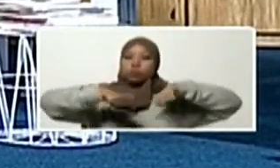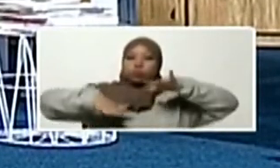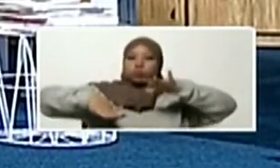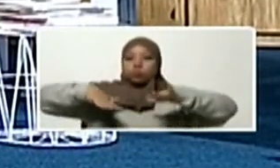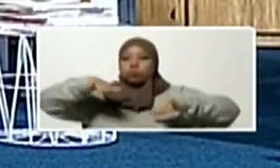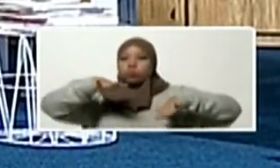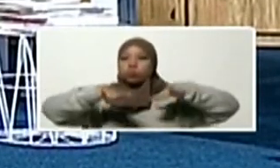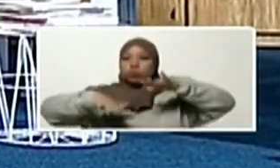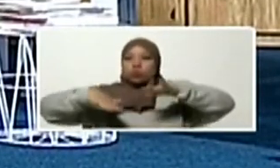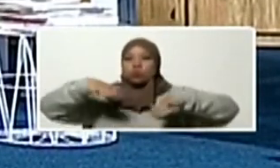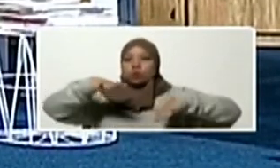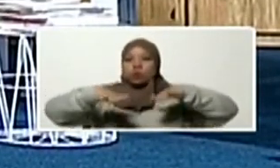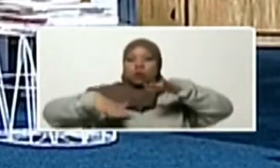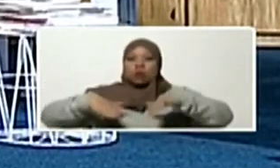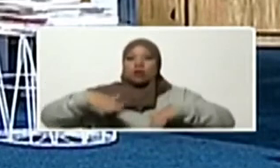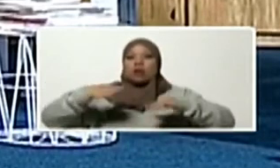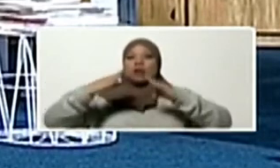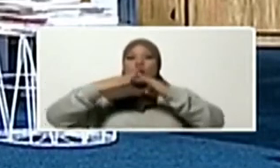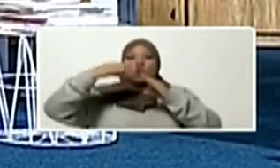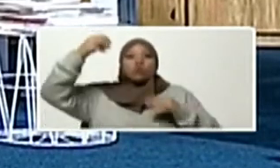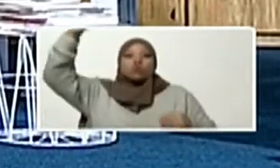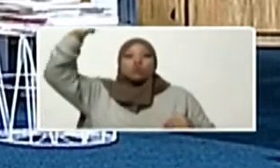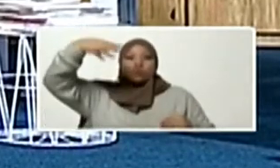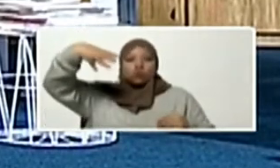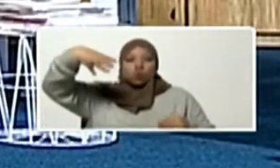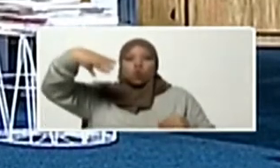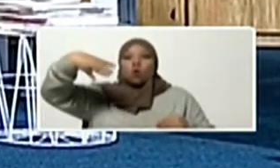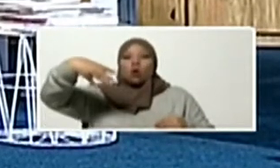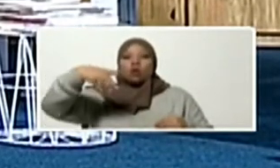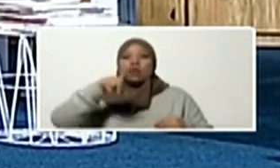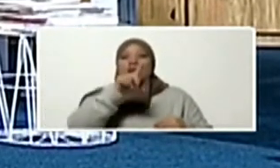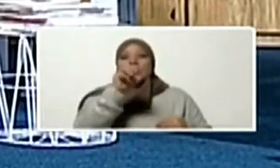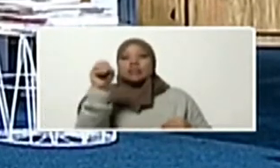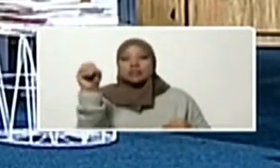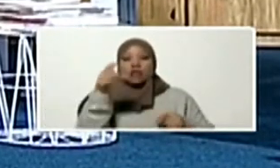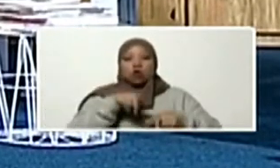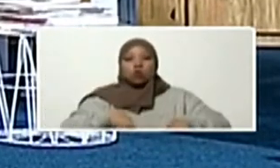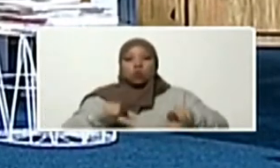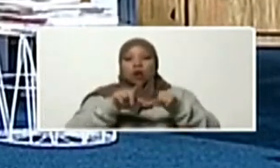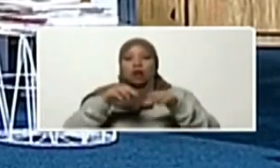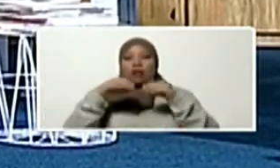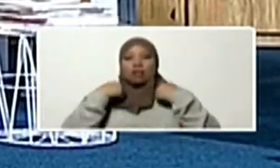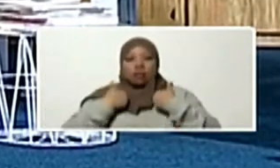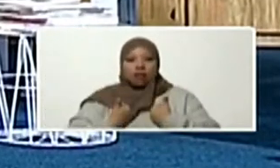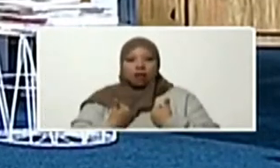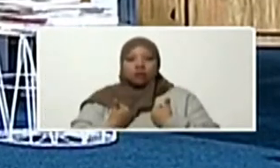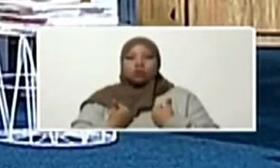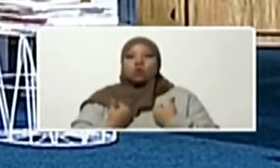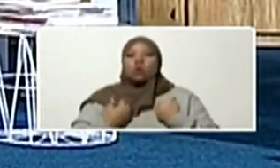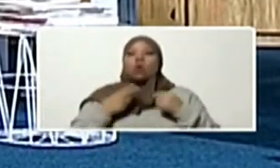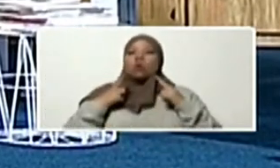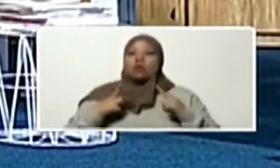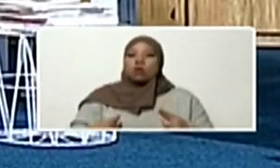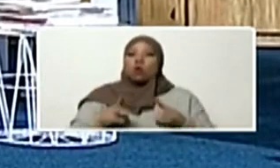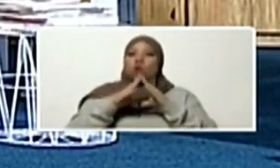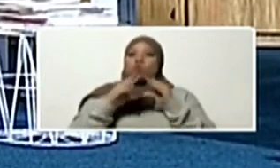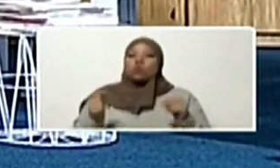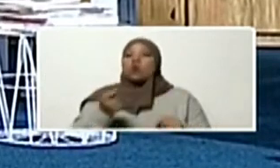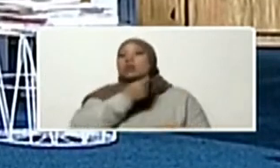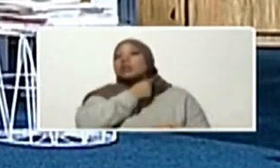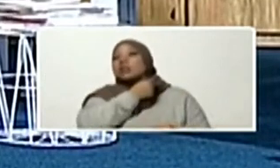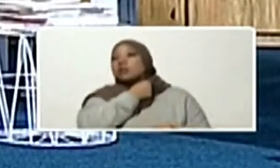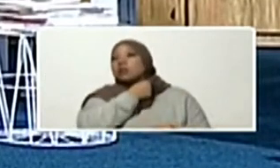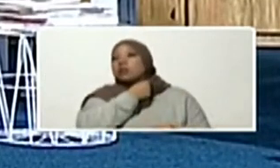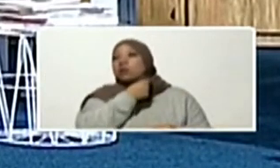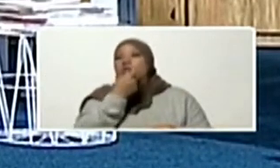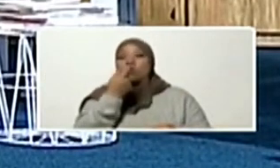tiene más de 100 resorts, gigantesco. Es impresionante, Tarek, porque todos los resorts